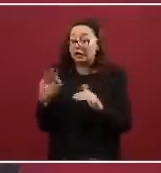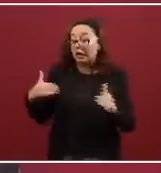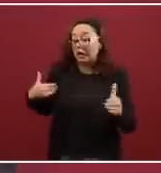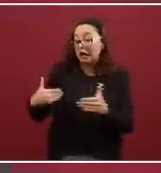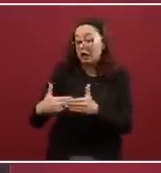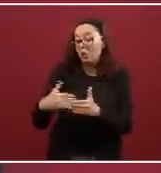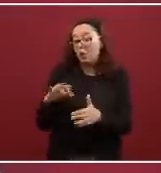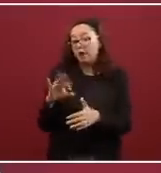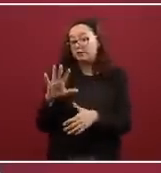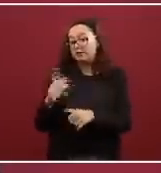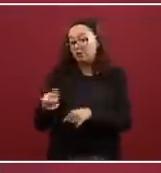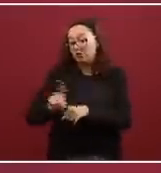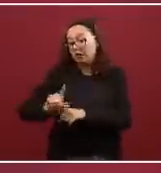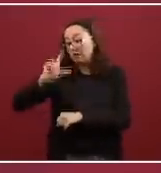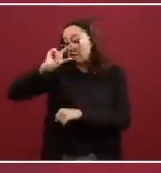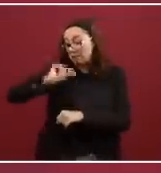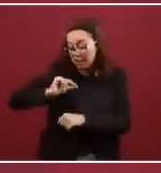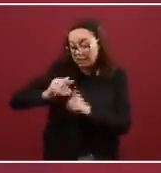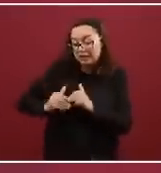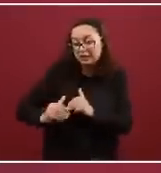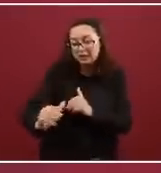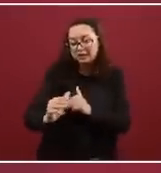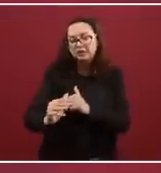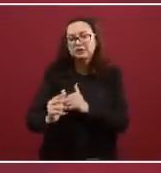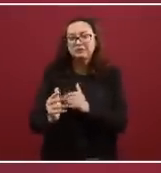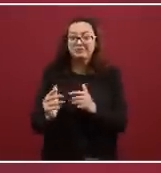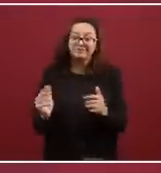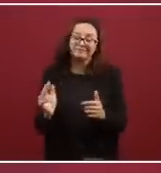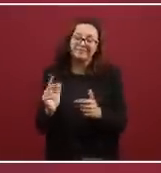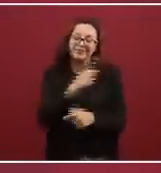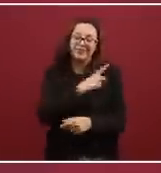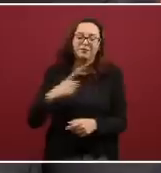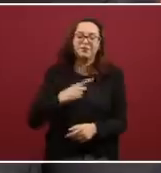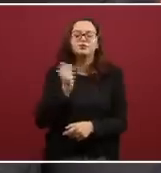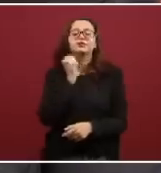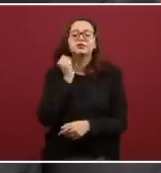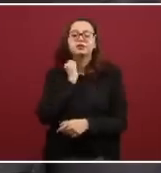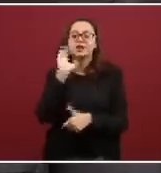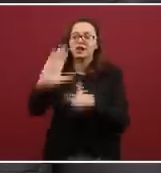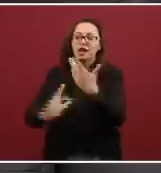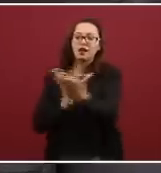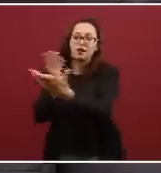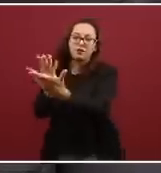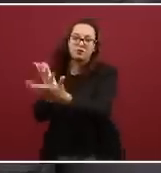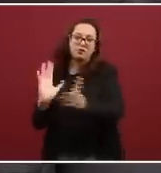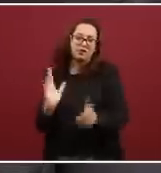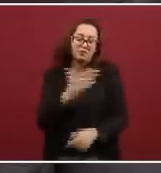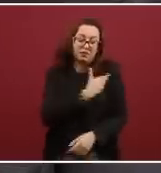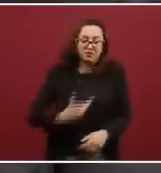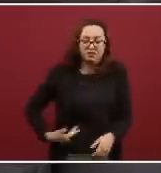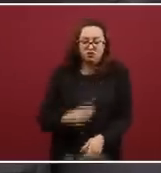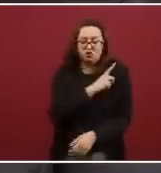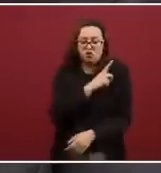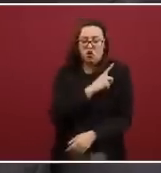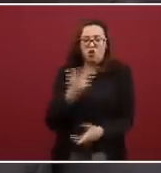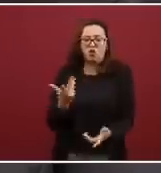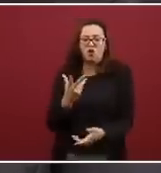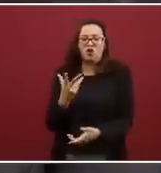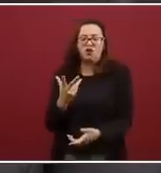tengamos tendríamos que presentarlo sanar la república si no son acuerdos que pueda tomar la cancillería